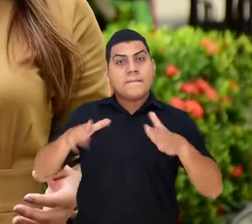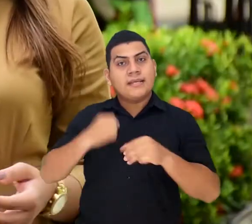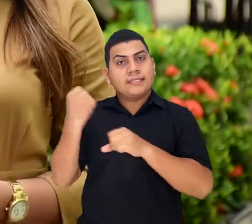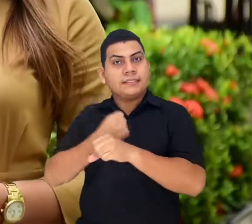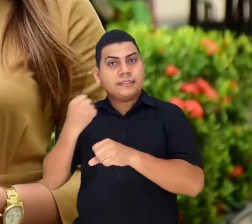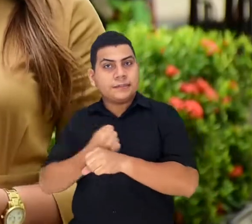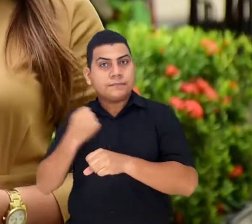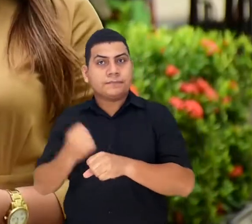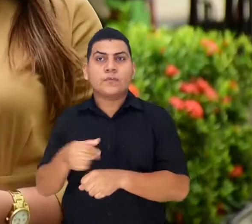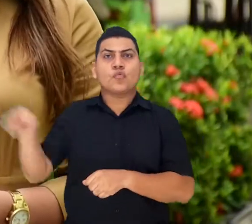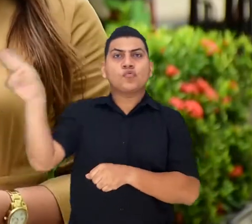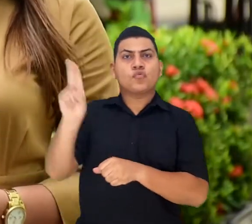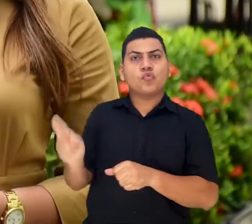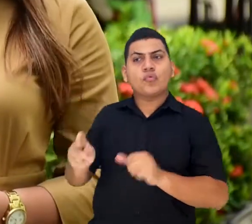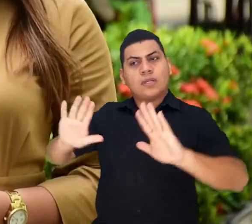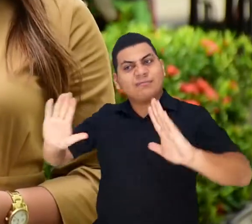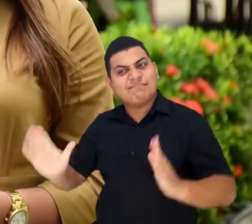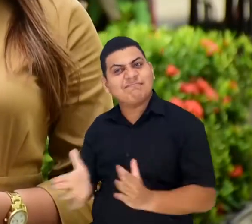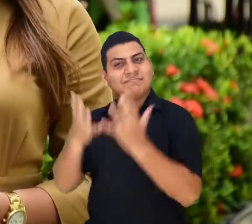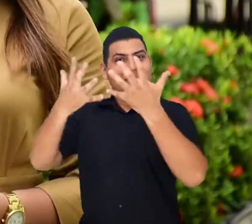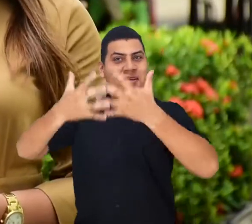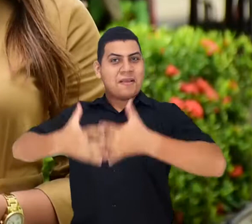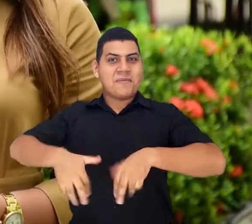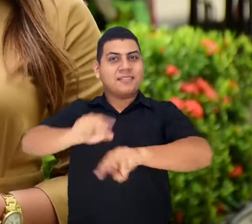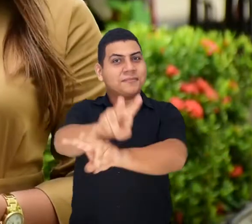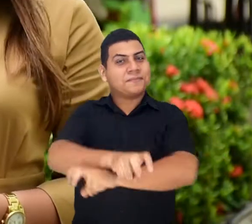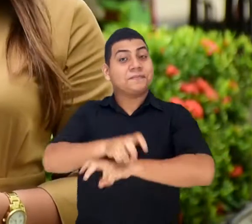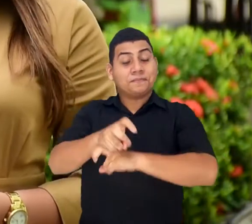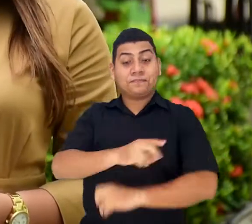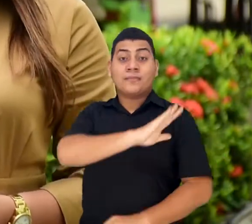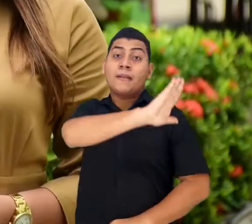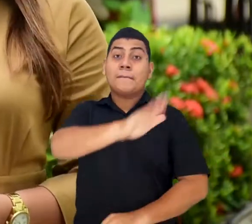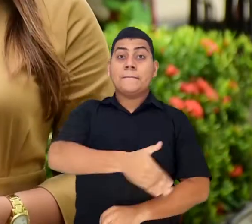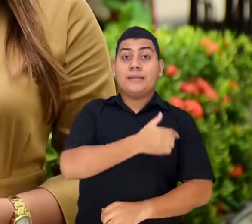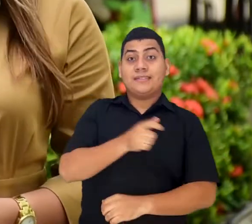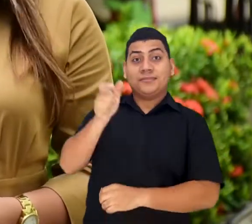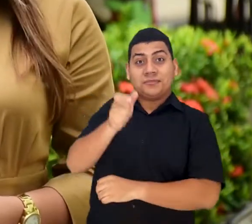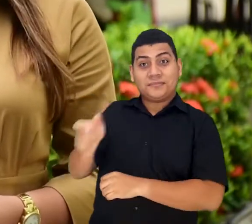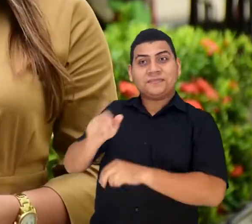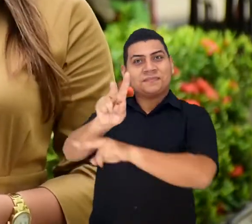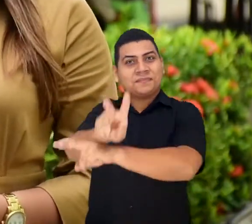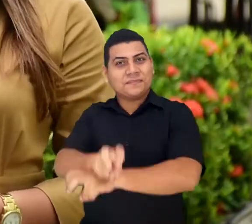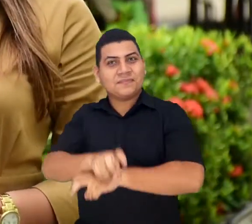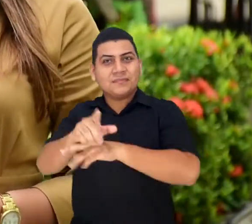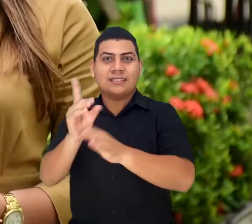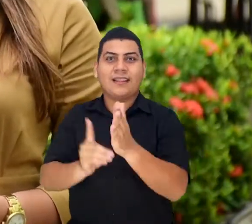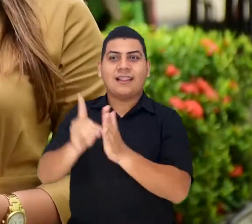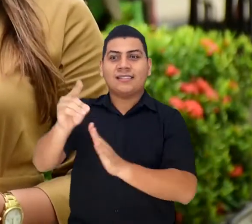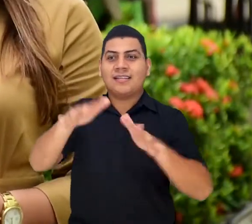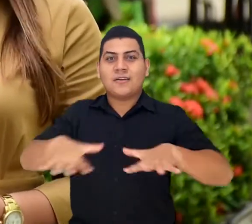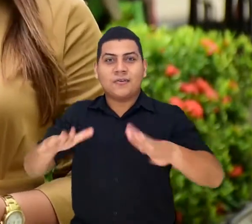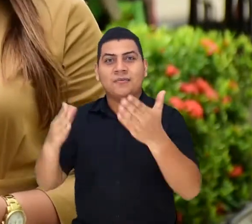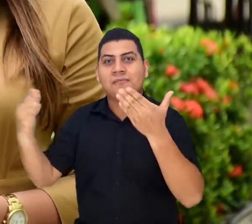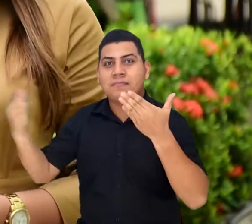En el marco de la mesa de trabajo Sucre, una gran empresa agroproductiva, el ministro de Agricultura y Desarrollo Rural, Rodolfo